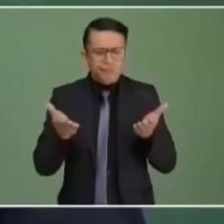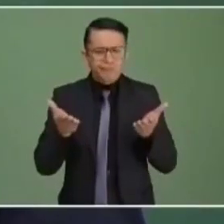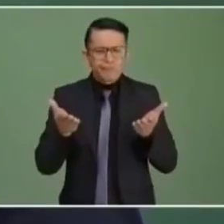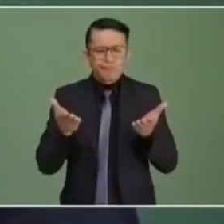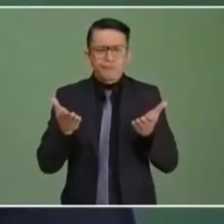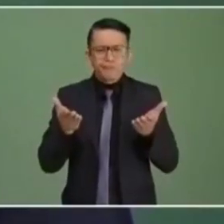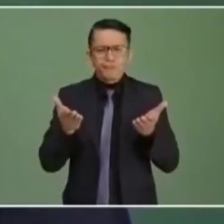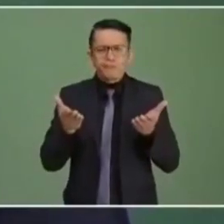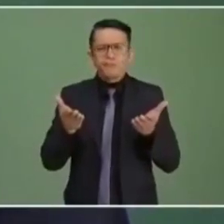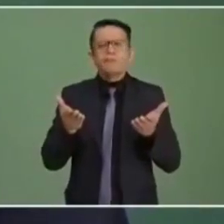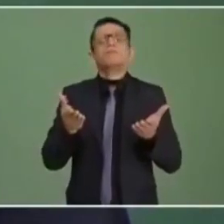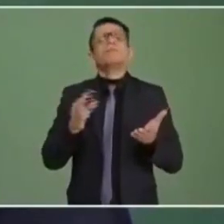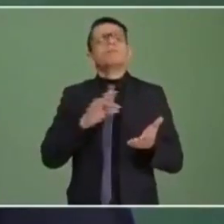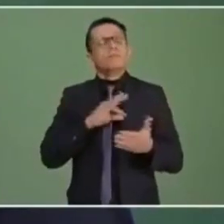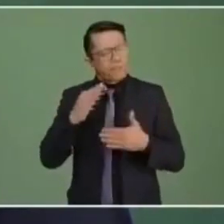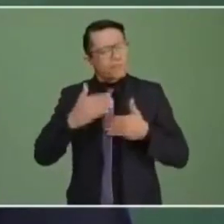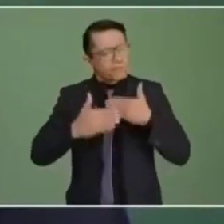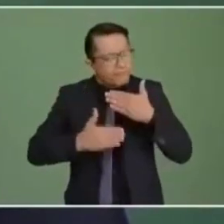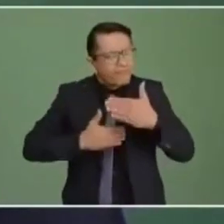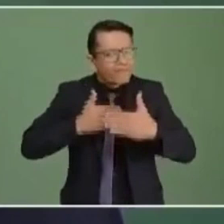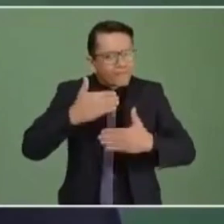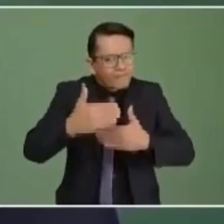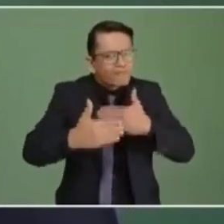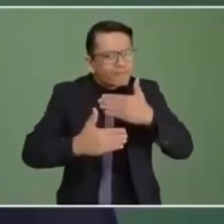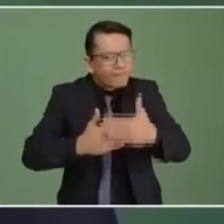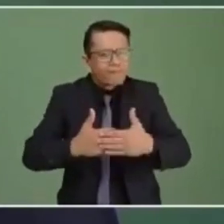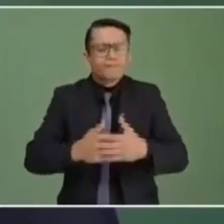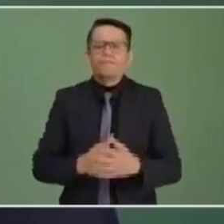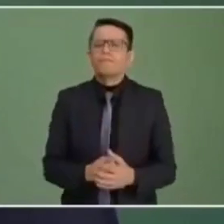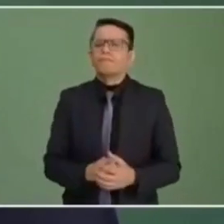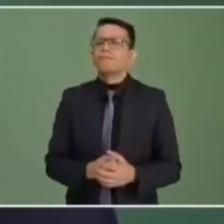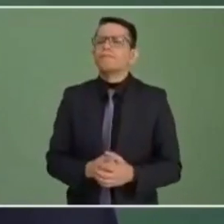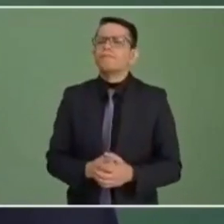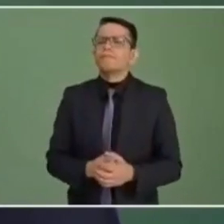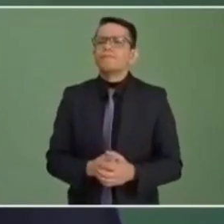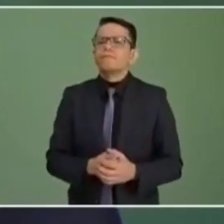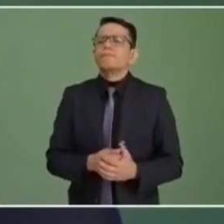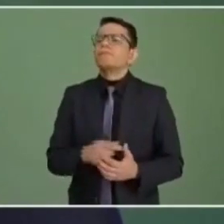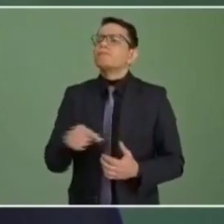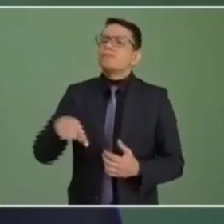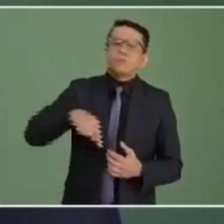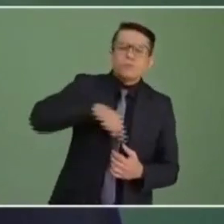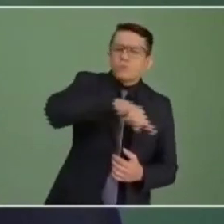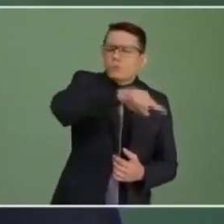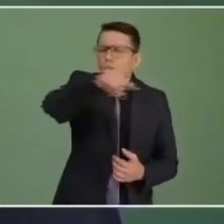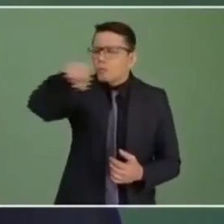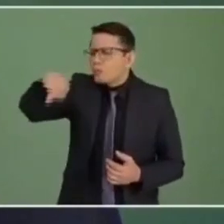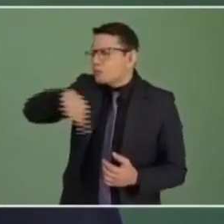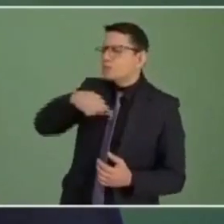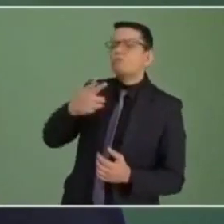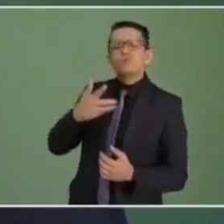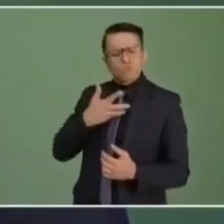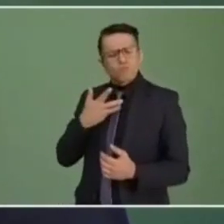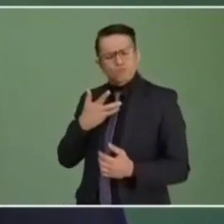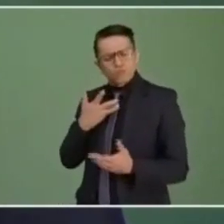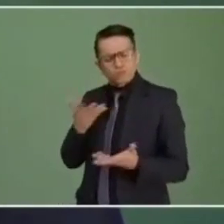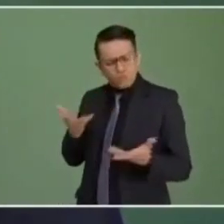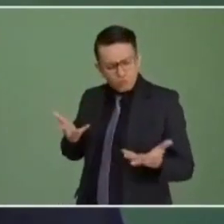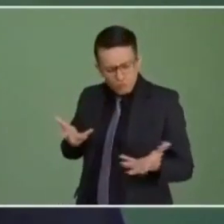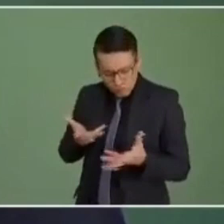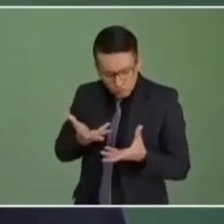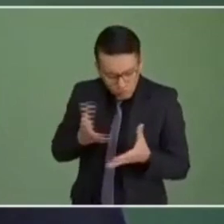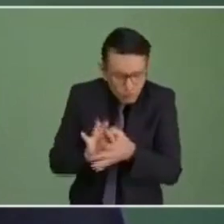de que veamos hacia adelante, de que no nos quedemos anclados en el